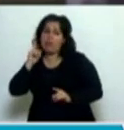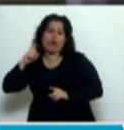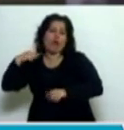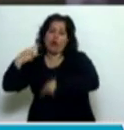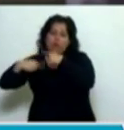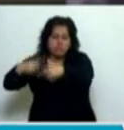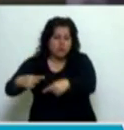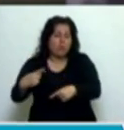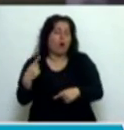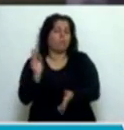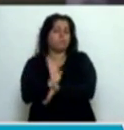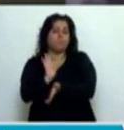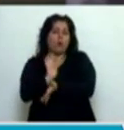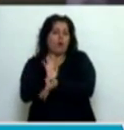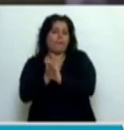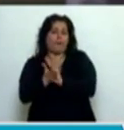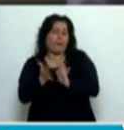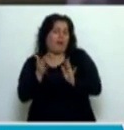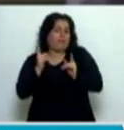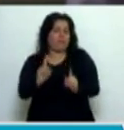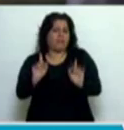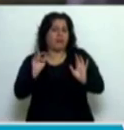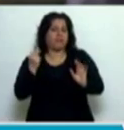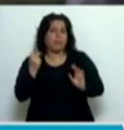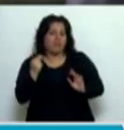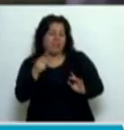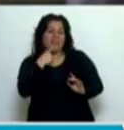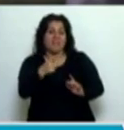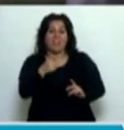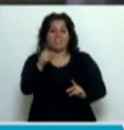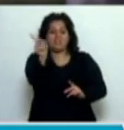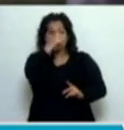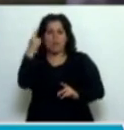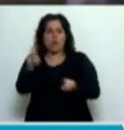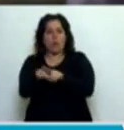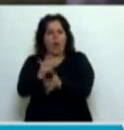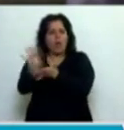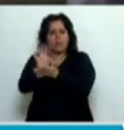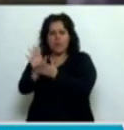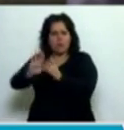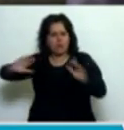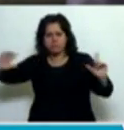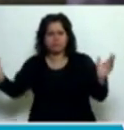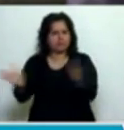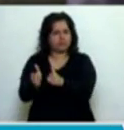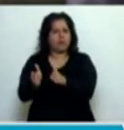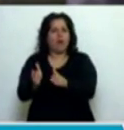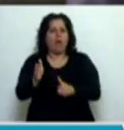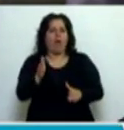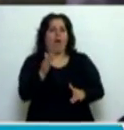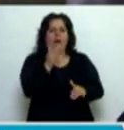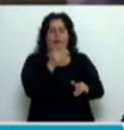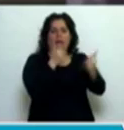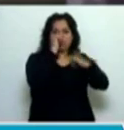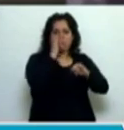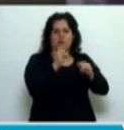proceso sustancialmente distinto. Se dedicó a rebajar deudas y a aumentar sus activos. Y lo que estamos haciendo